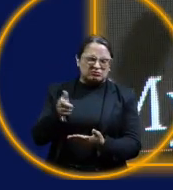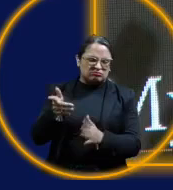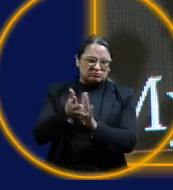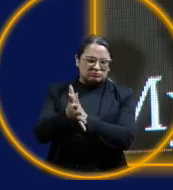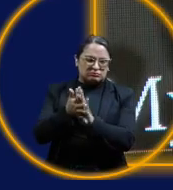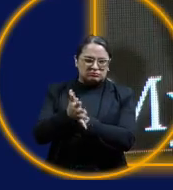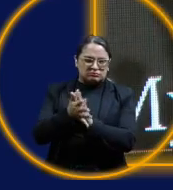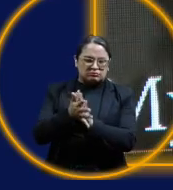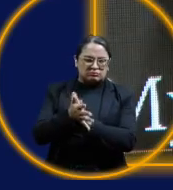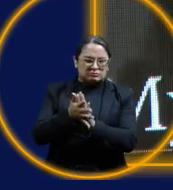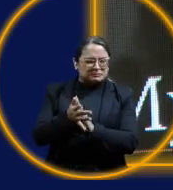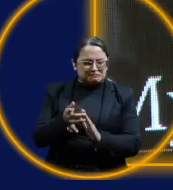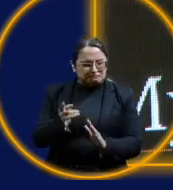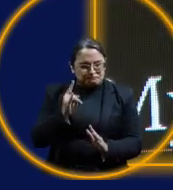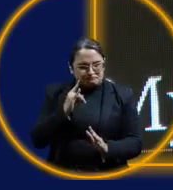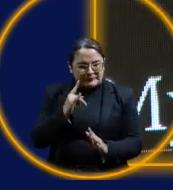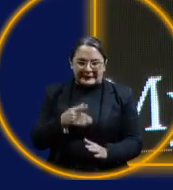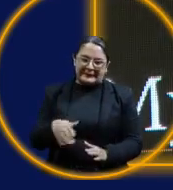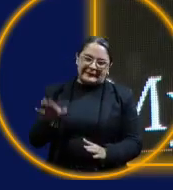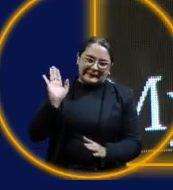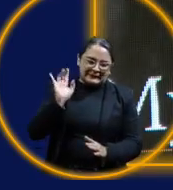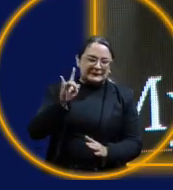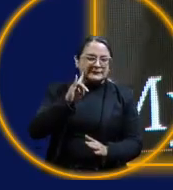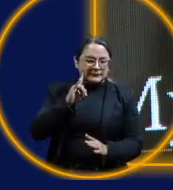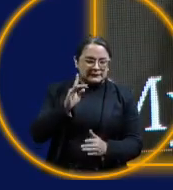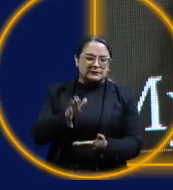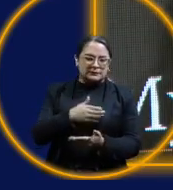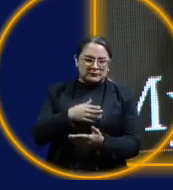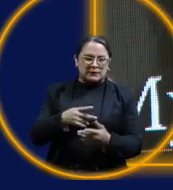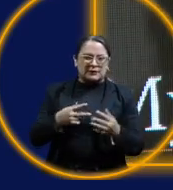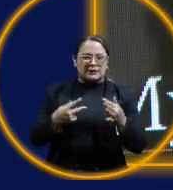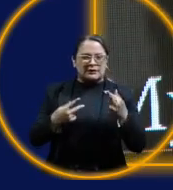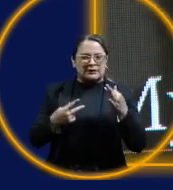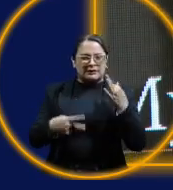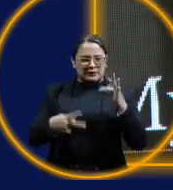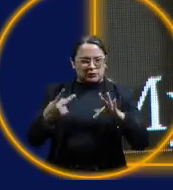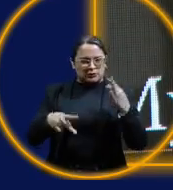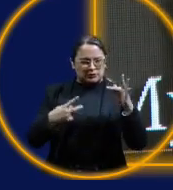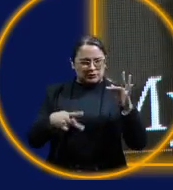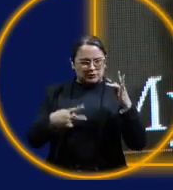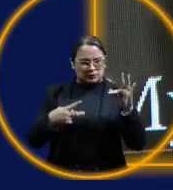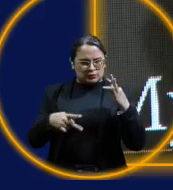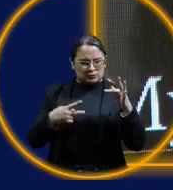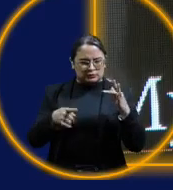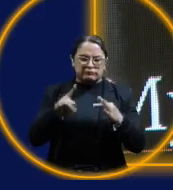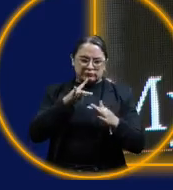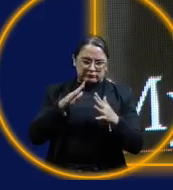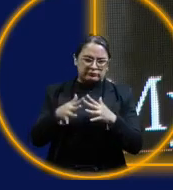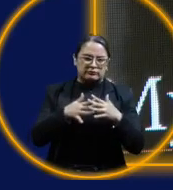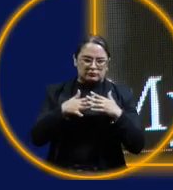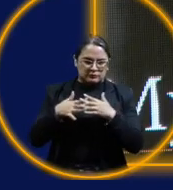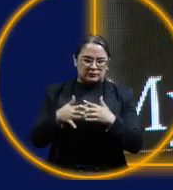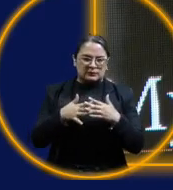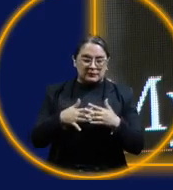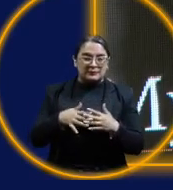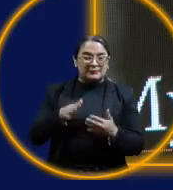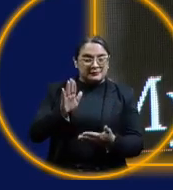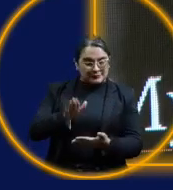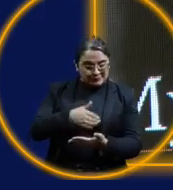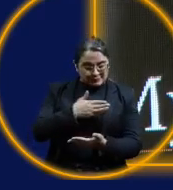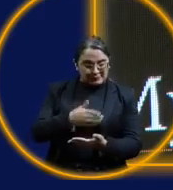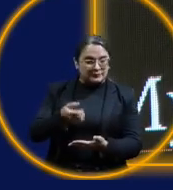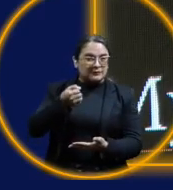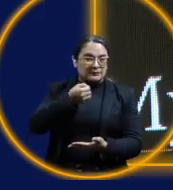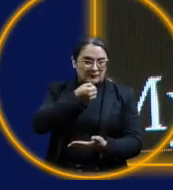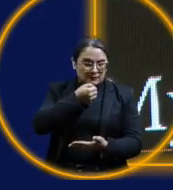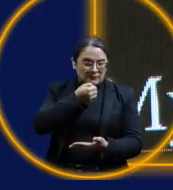canción sab Can es can en tiktok está por doquiero en los Estados Unidos pero la canción